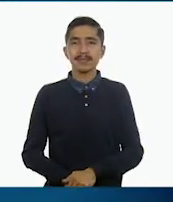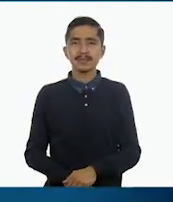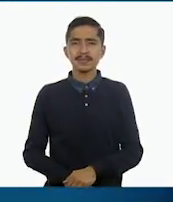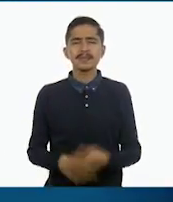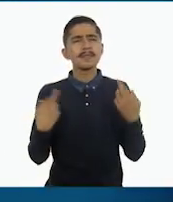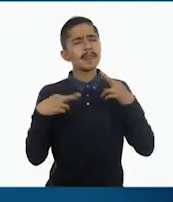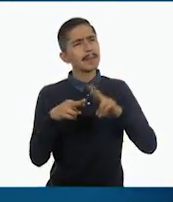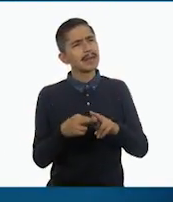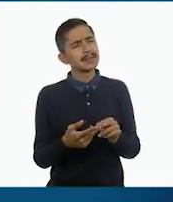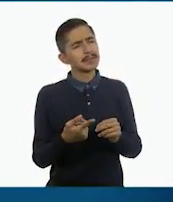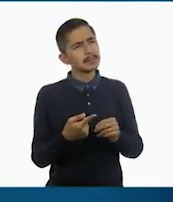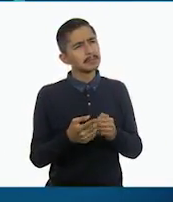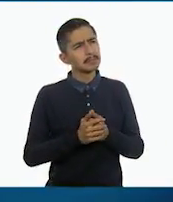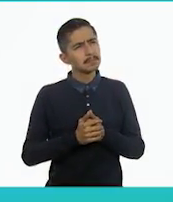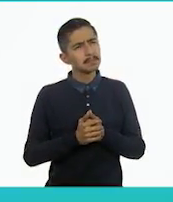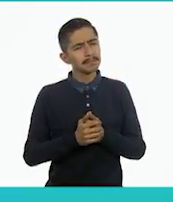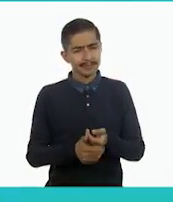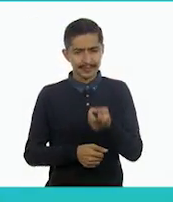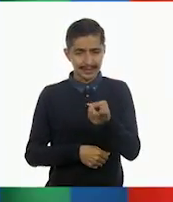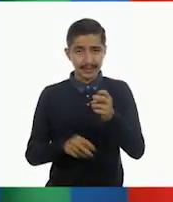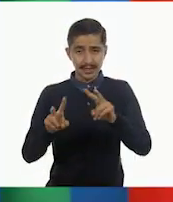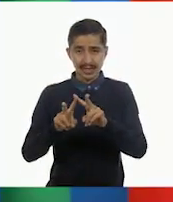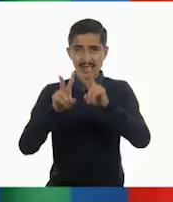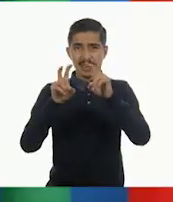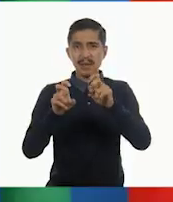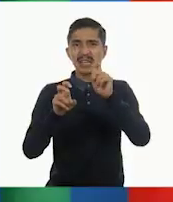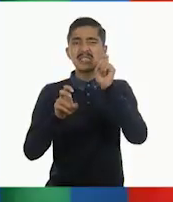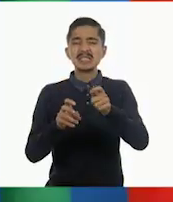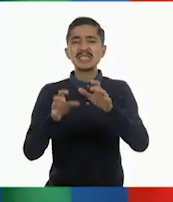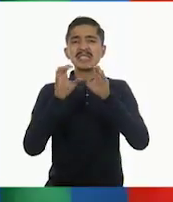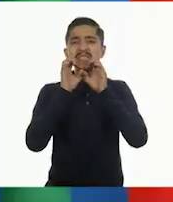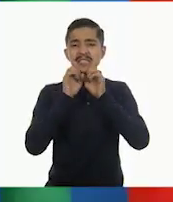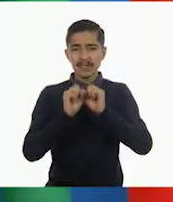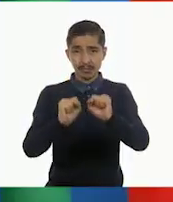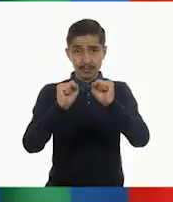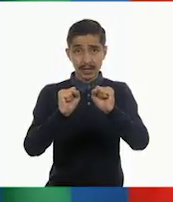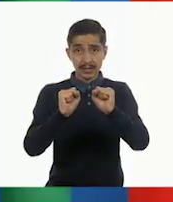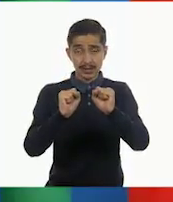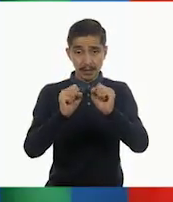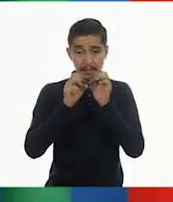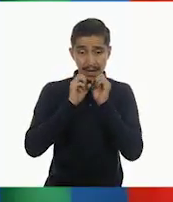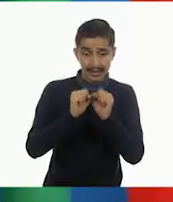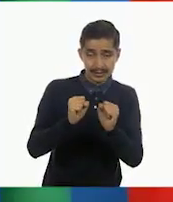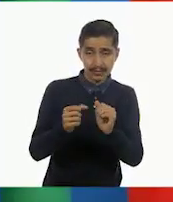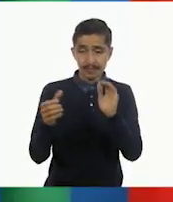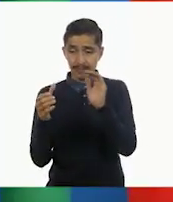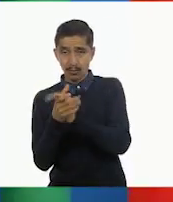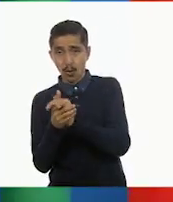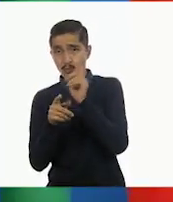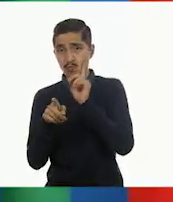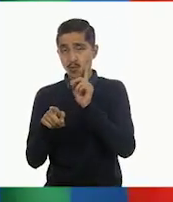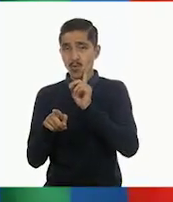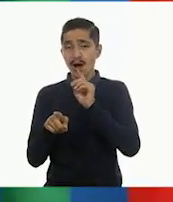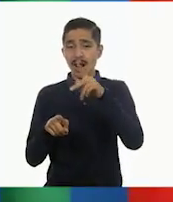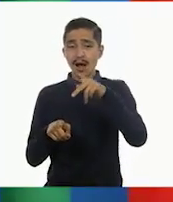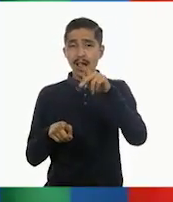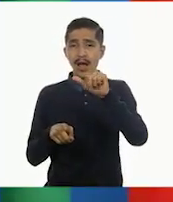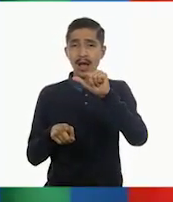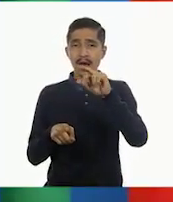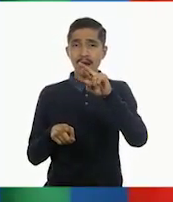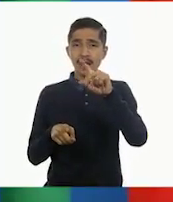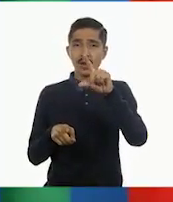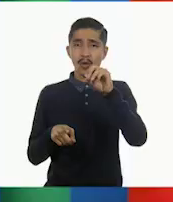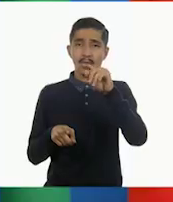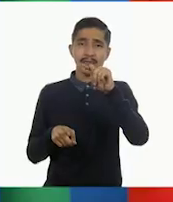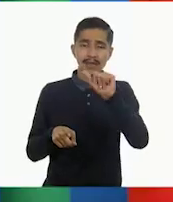Maestra, entonces, este tema es sobre Maximiliano de Habsburgo y su esposa Carlota, ¿no? Digo, lo sé